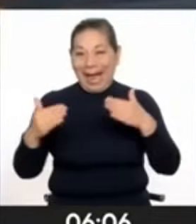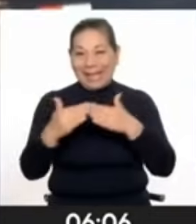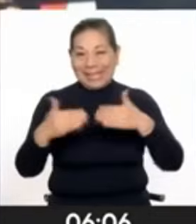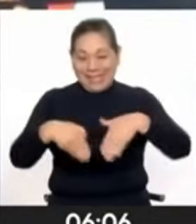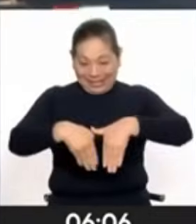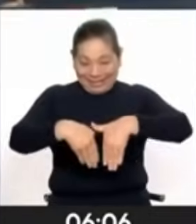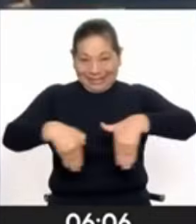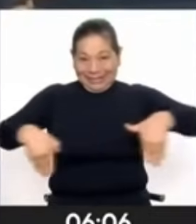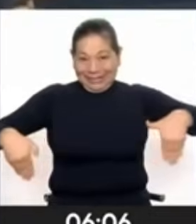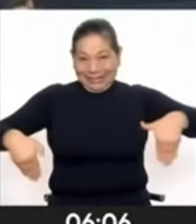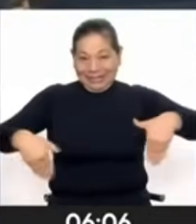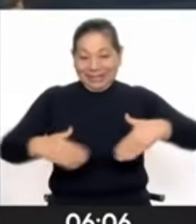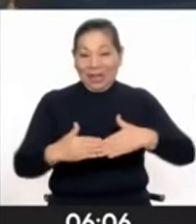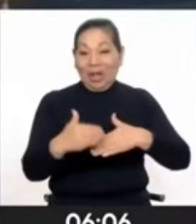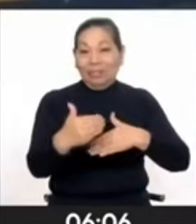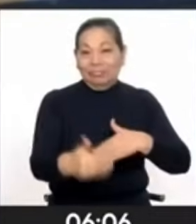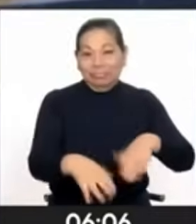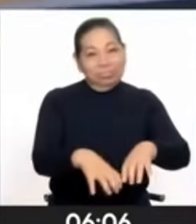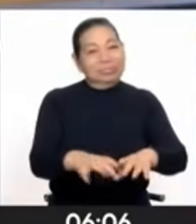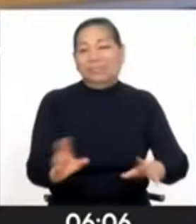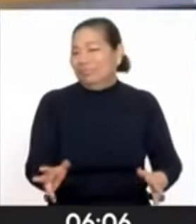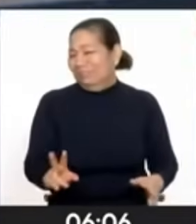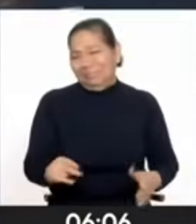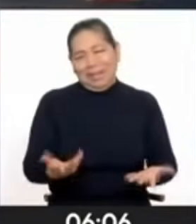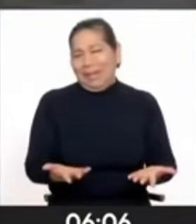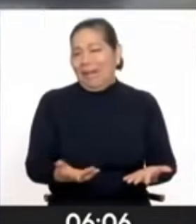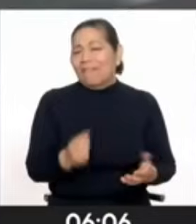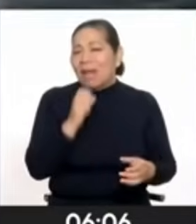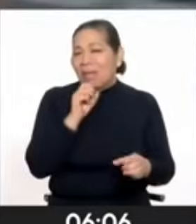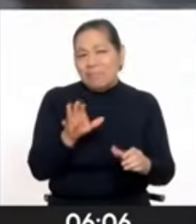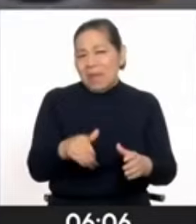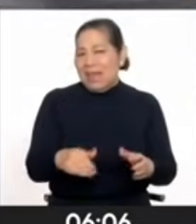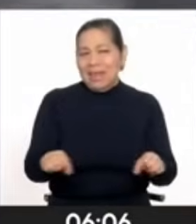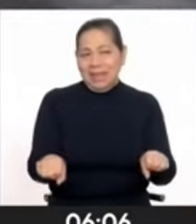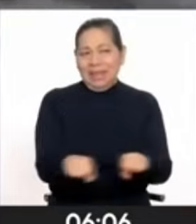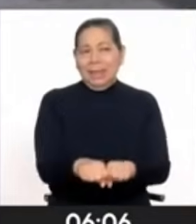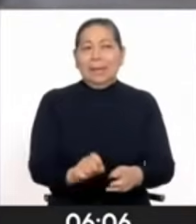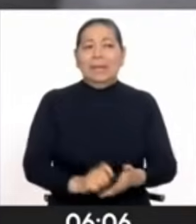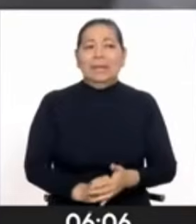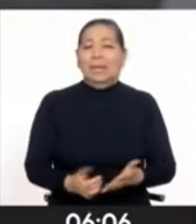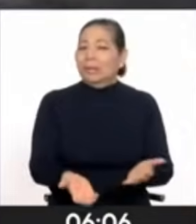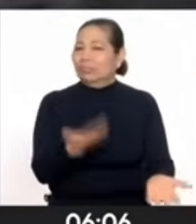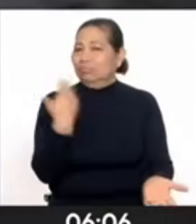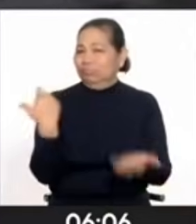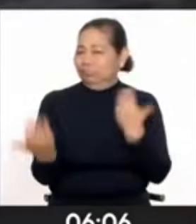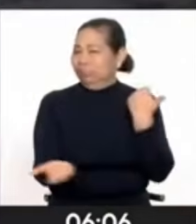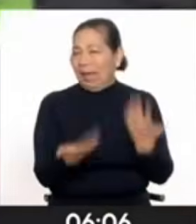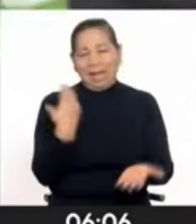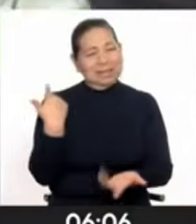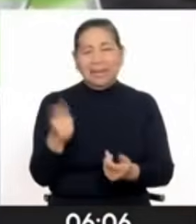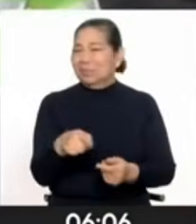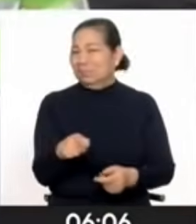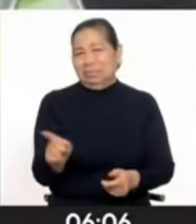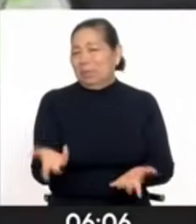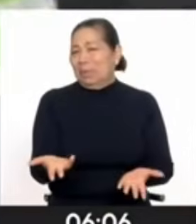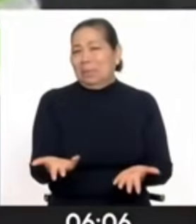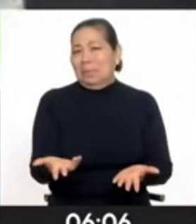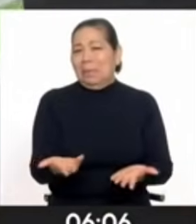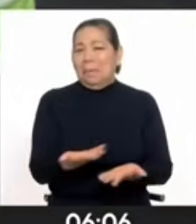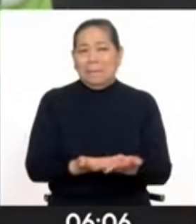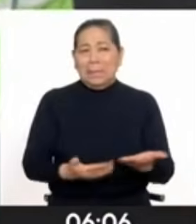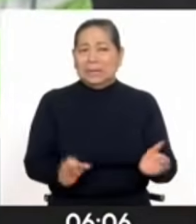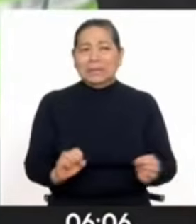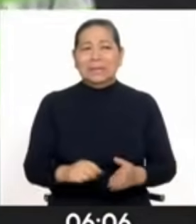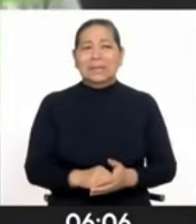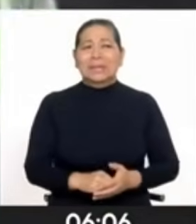a, bueno, a desinstalar este tipo de conexiones, ¿no? Y a desmontar todo este tipo de elementos